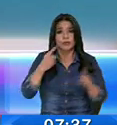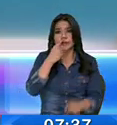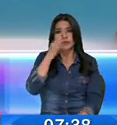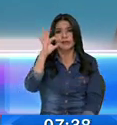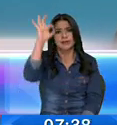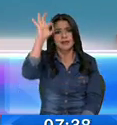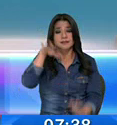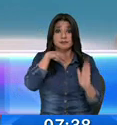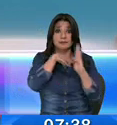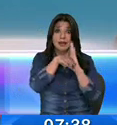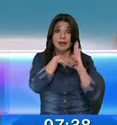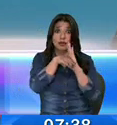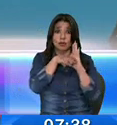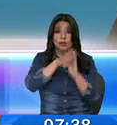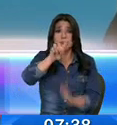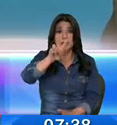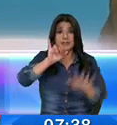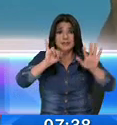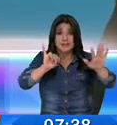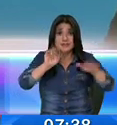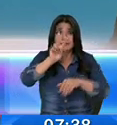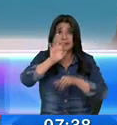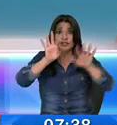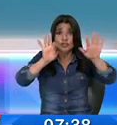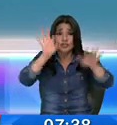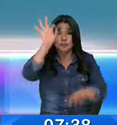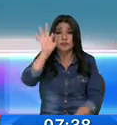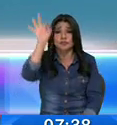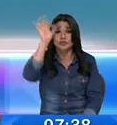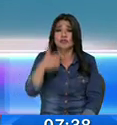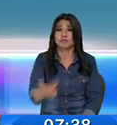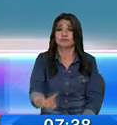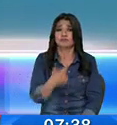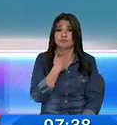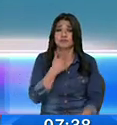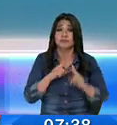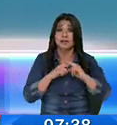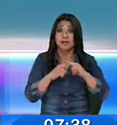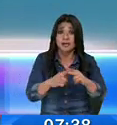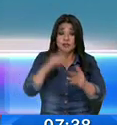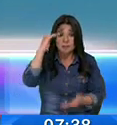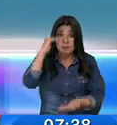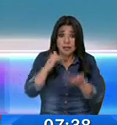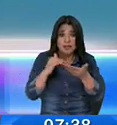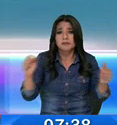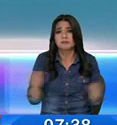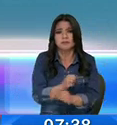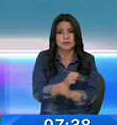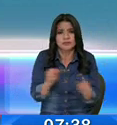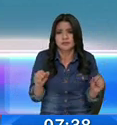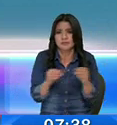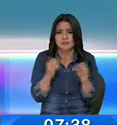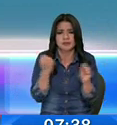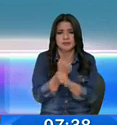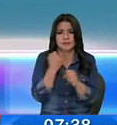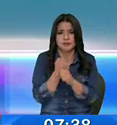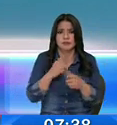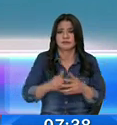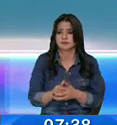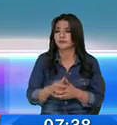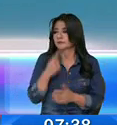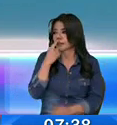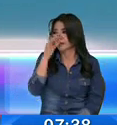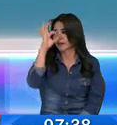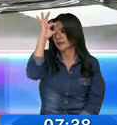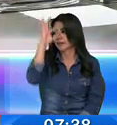tienen los bancos del orden del 26 28 por ciento por ejemplo para créditos menores así no va a ser posible generar empleo ahora el tema de la tasa de